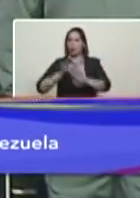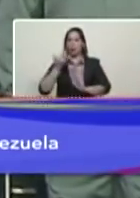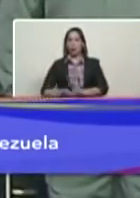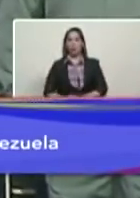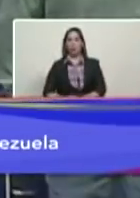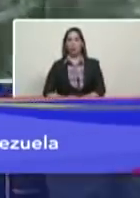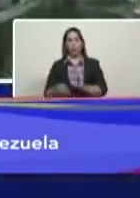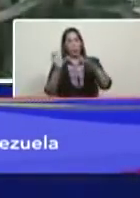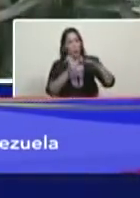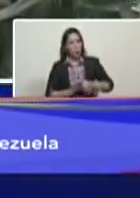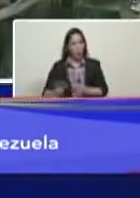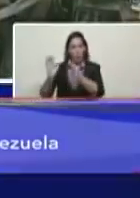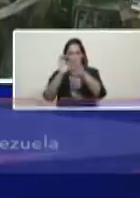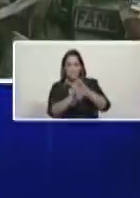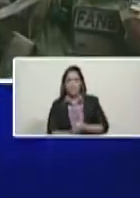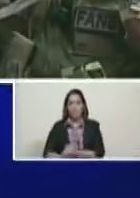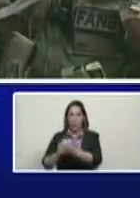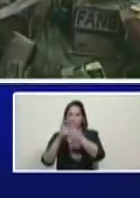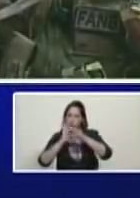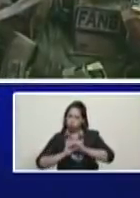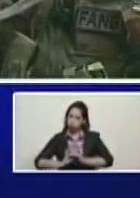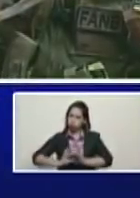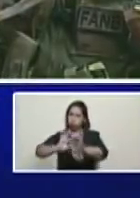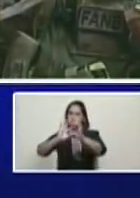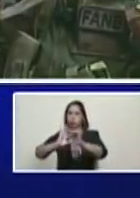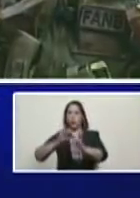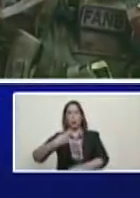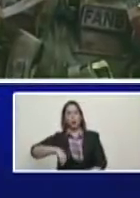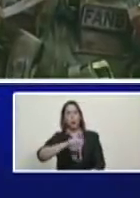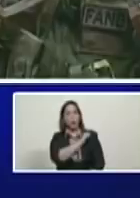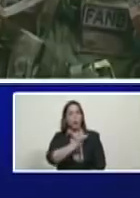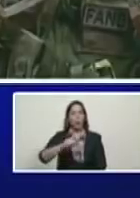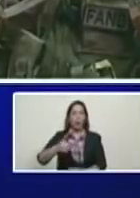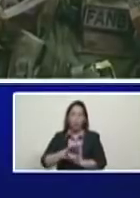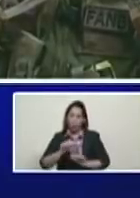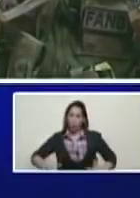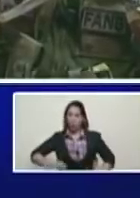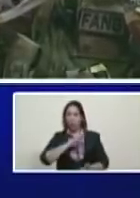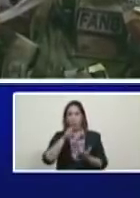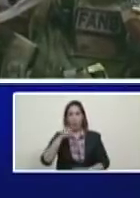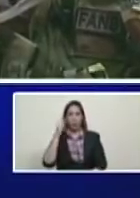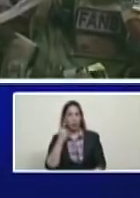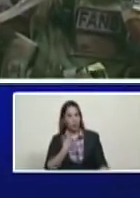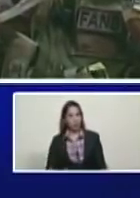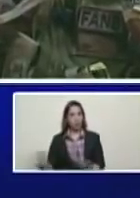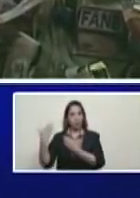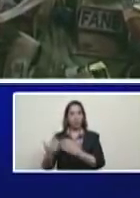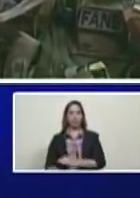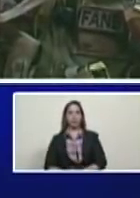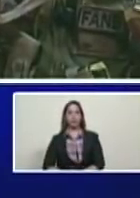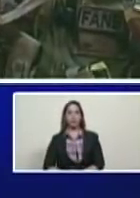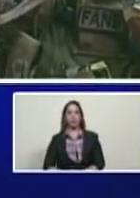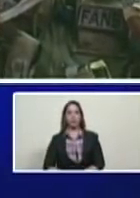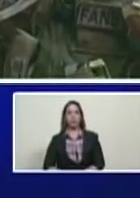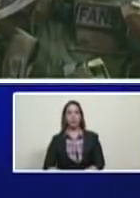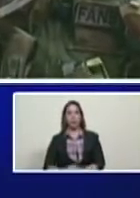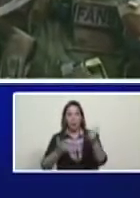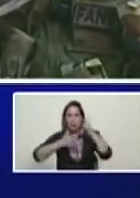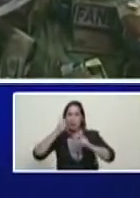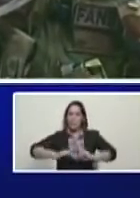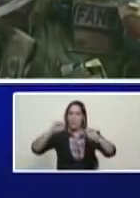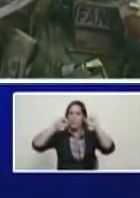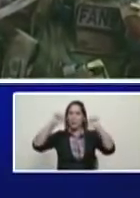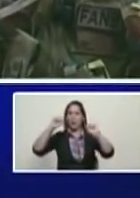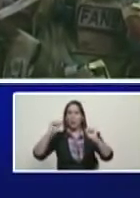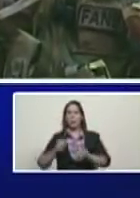de unión y reafirmación de nuestra Fuerza Armada Nacional Bolivariana. Adelante. Entendido, mi comandante en jefe. Chávez vive. La patria